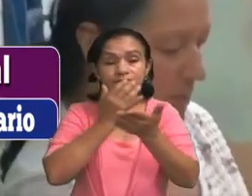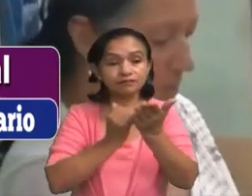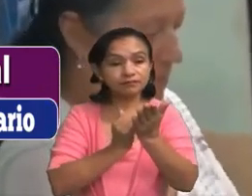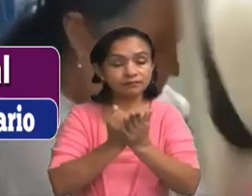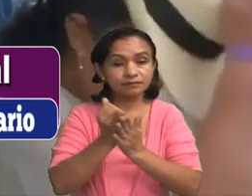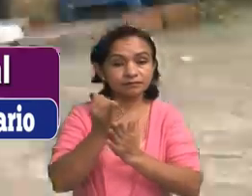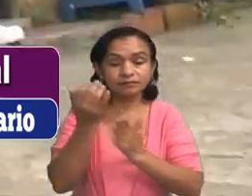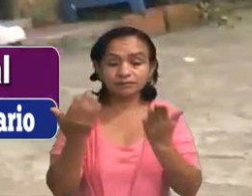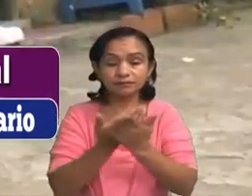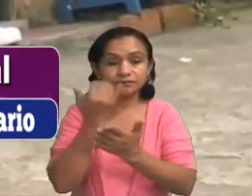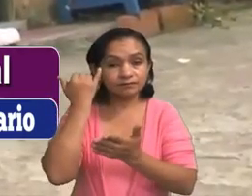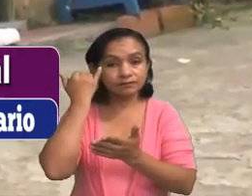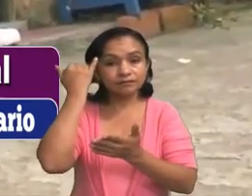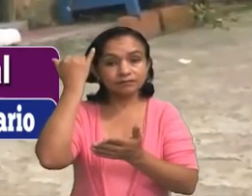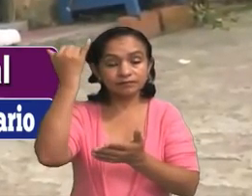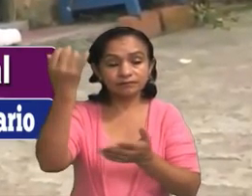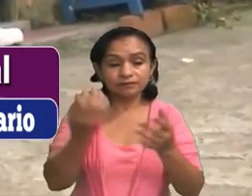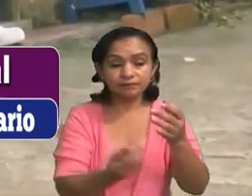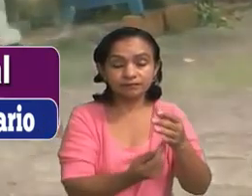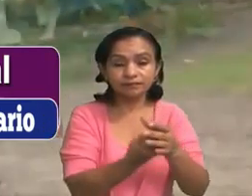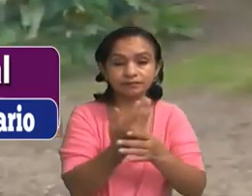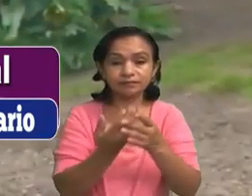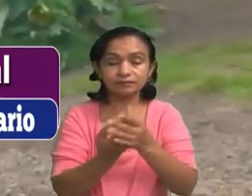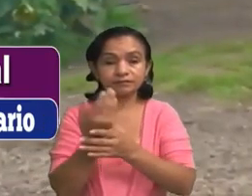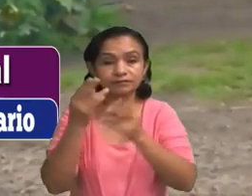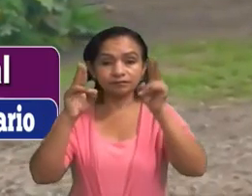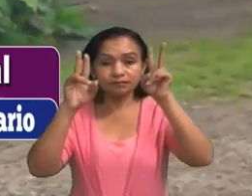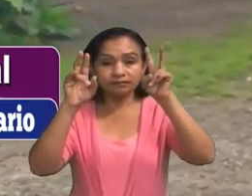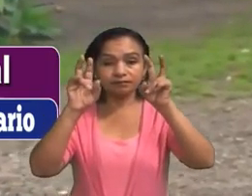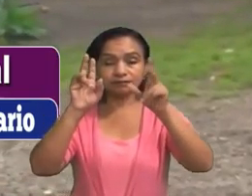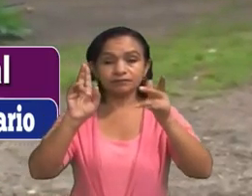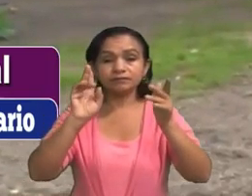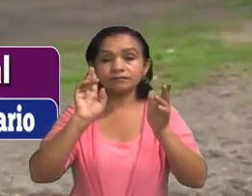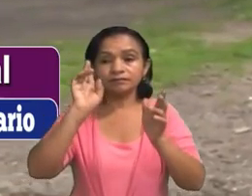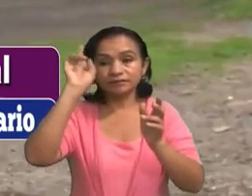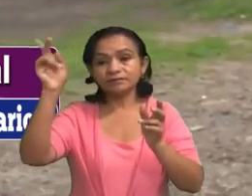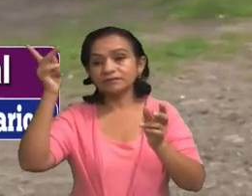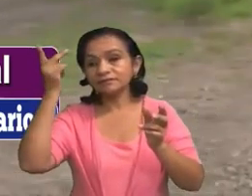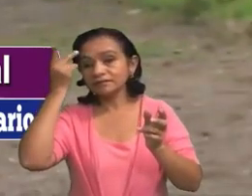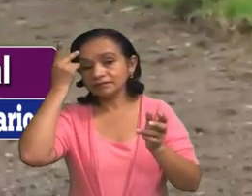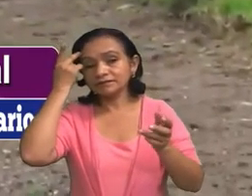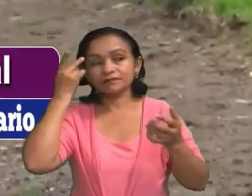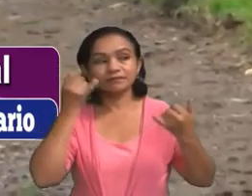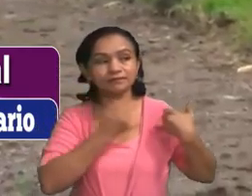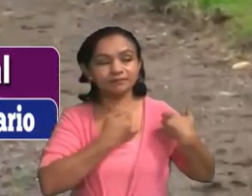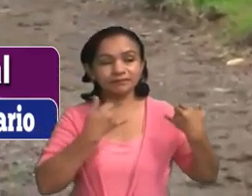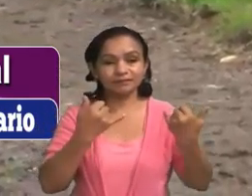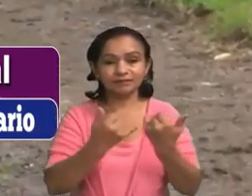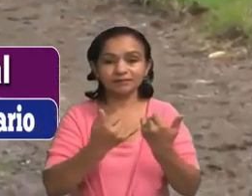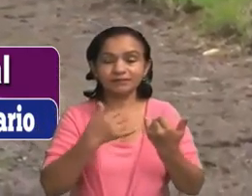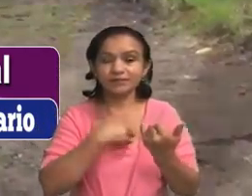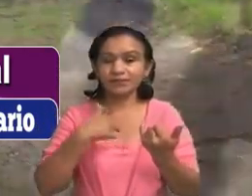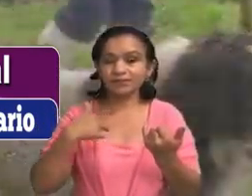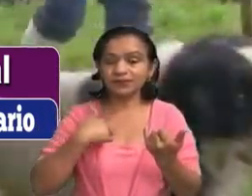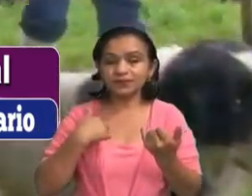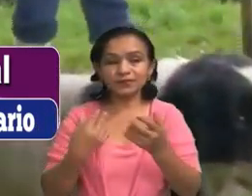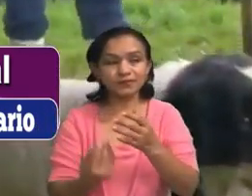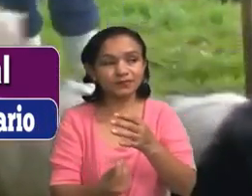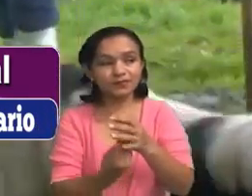e innovación en agroecología, a nivel de un marco de políticas institucionales para el escalonamiento de la